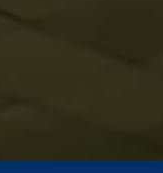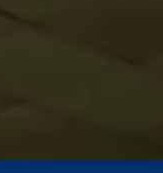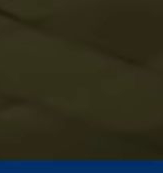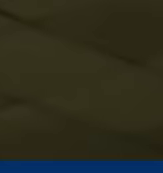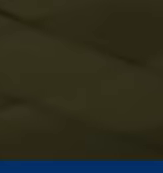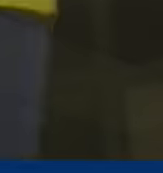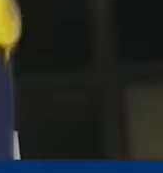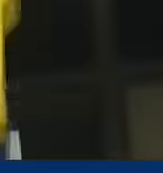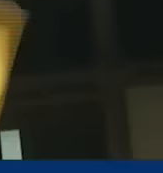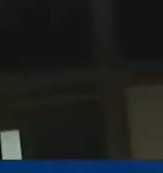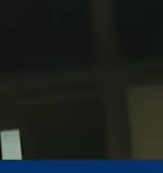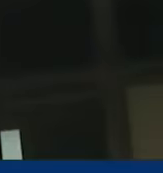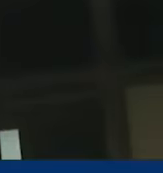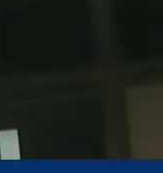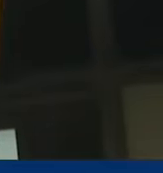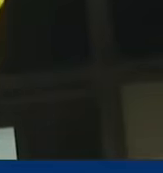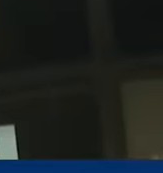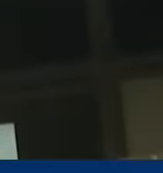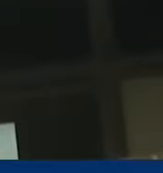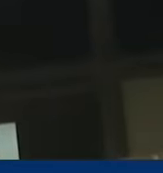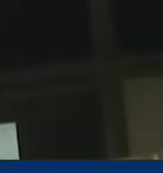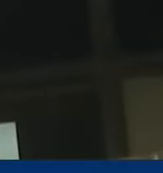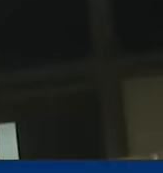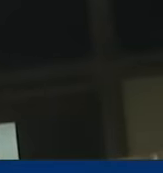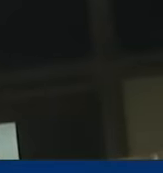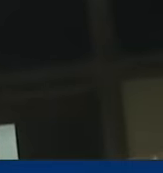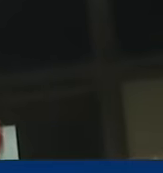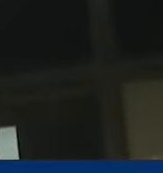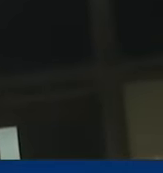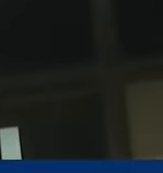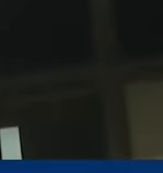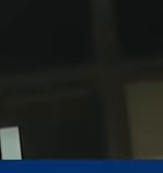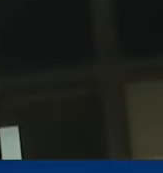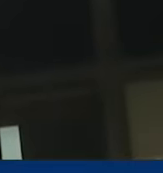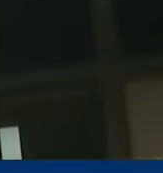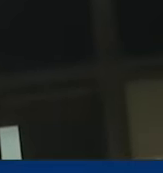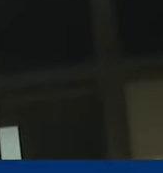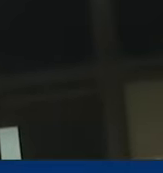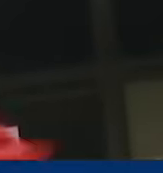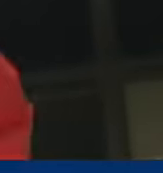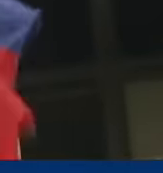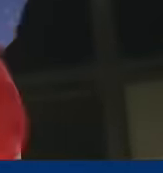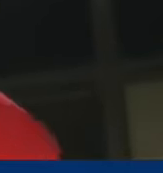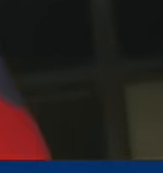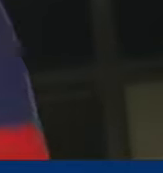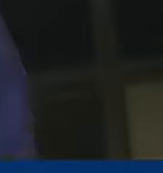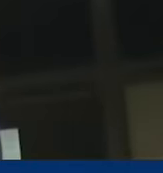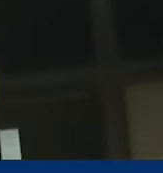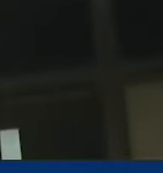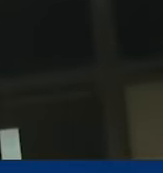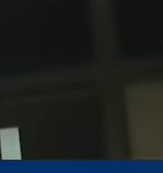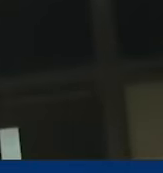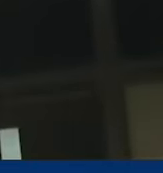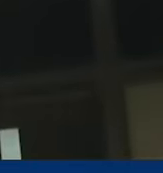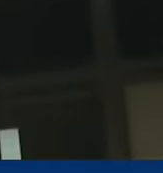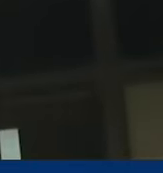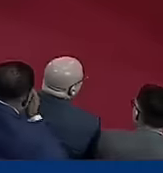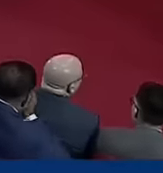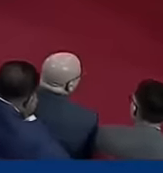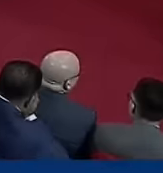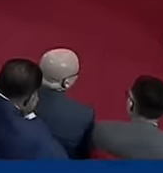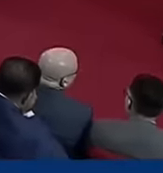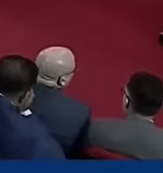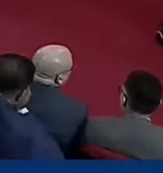la sala electoral del máximo ente judicial se va a pronunciar para informar al país los avances de la investigación del recurso contencioso